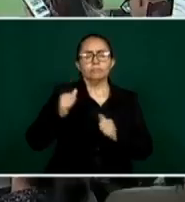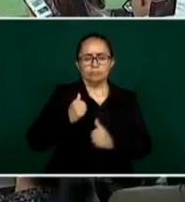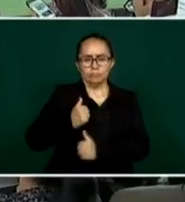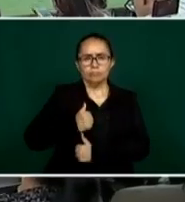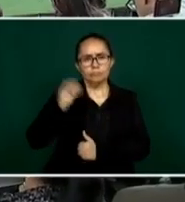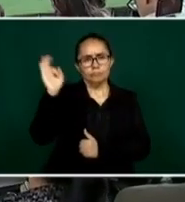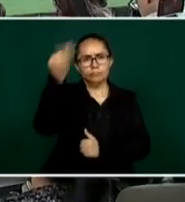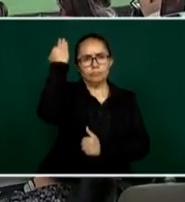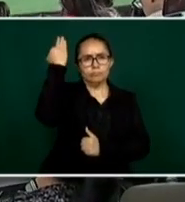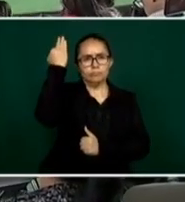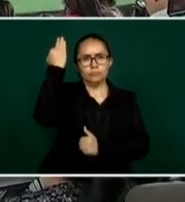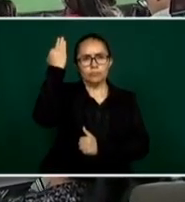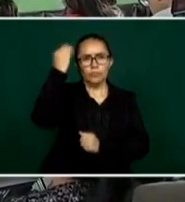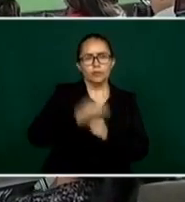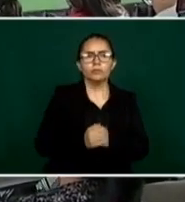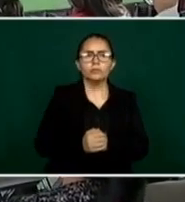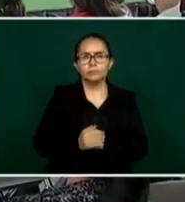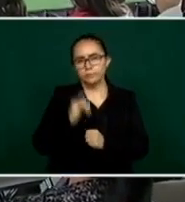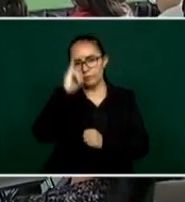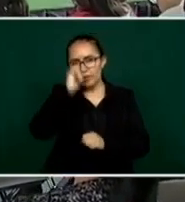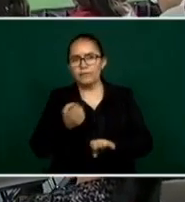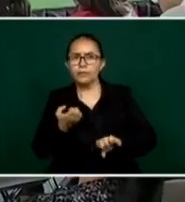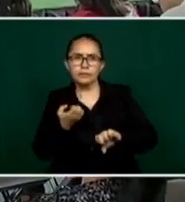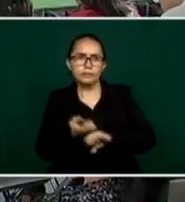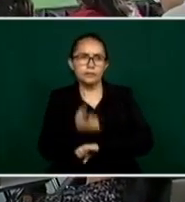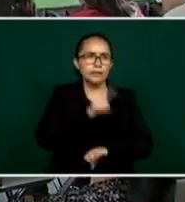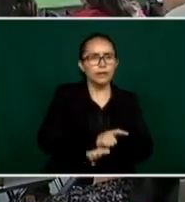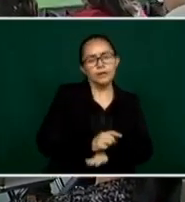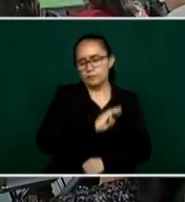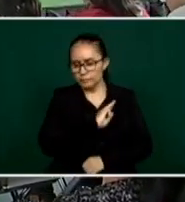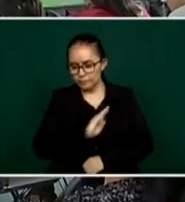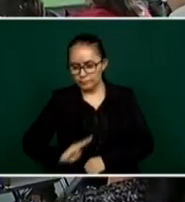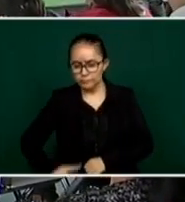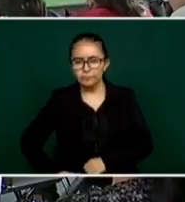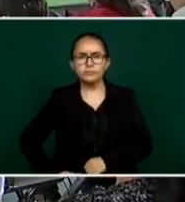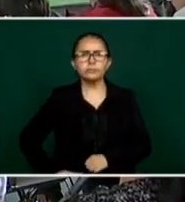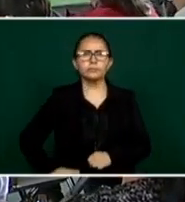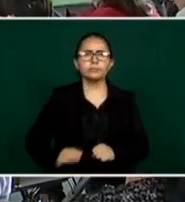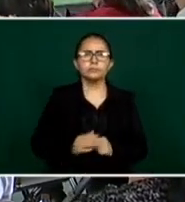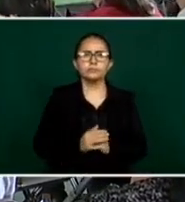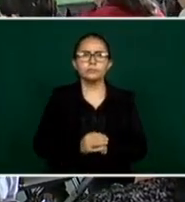los gobiernos estatales, con los gobiernos municipales.